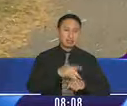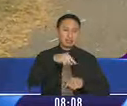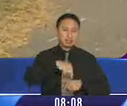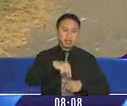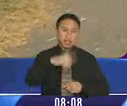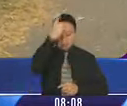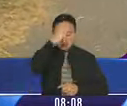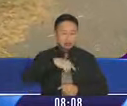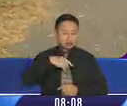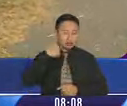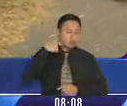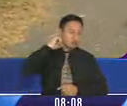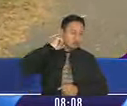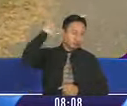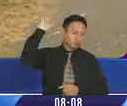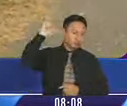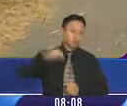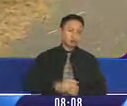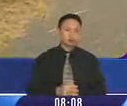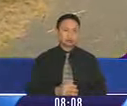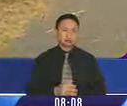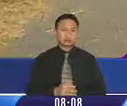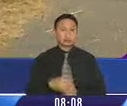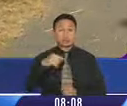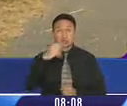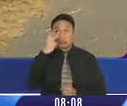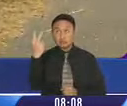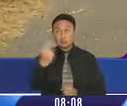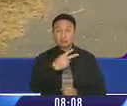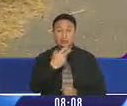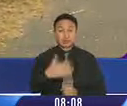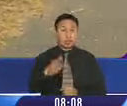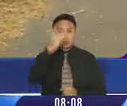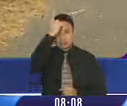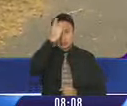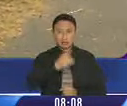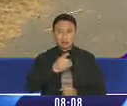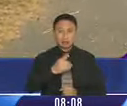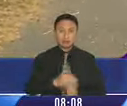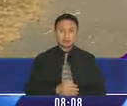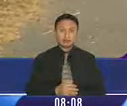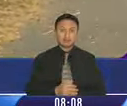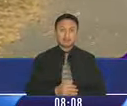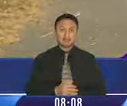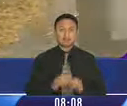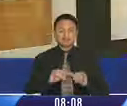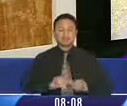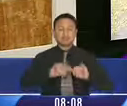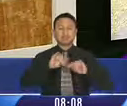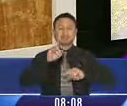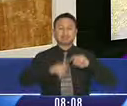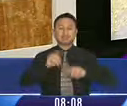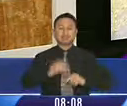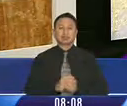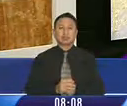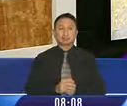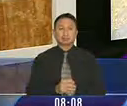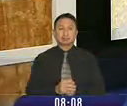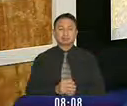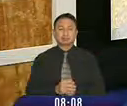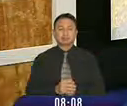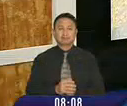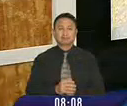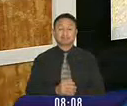de la tarde, ya se lo veía frecuentar y ya tenía esa intención. Con esta noticia regresamos con ustedes de estudios. Buenos días.